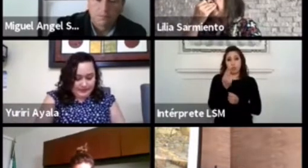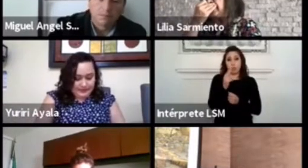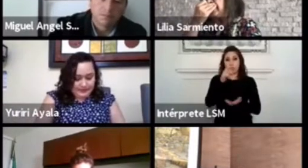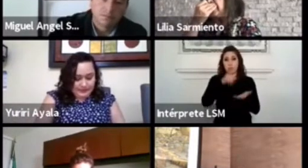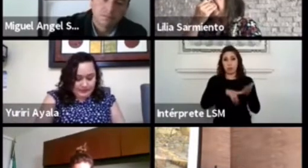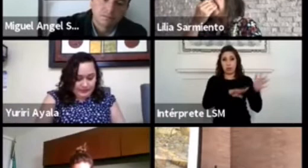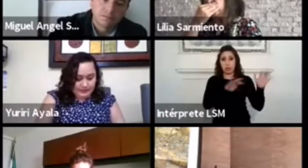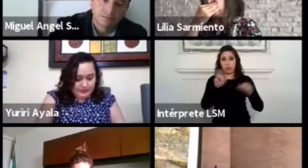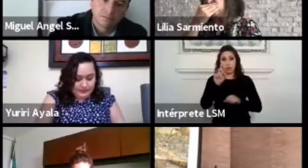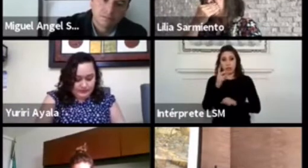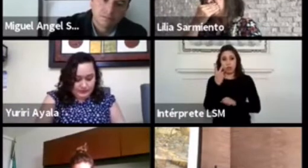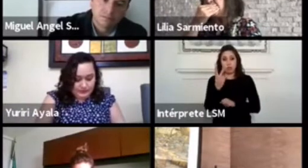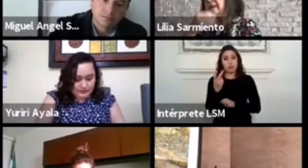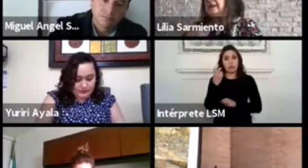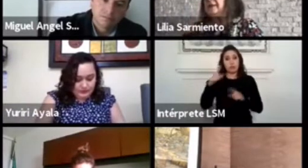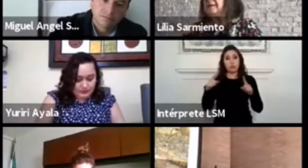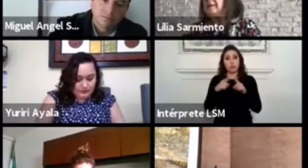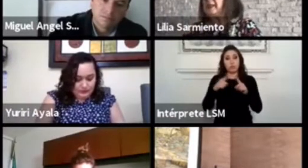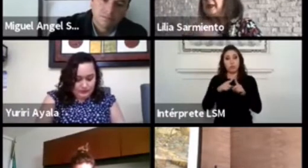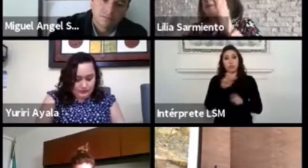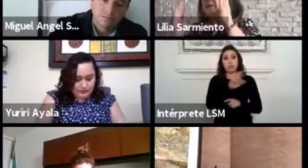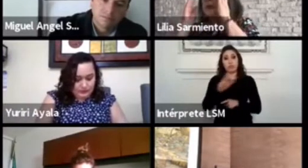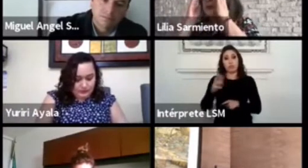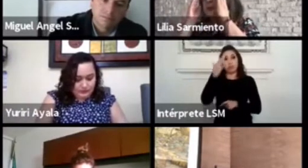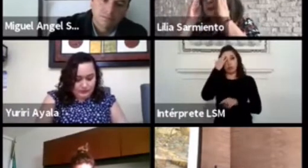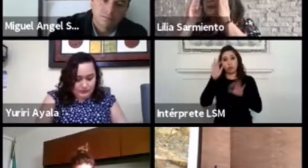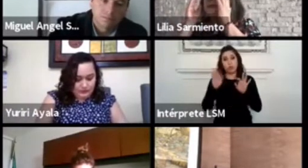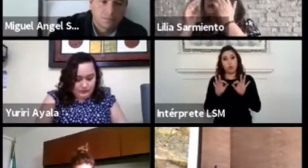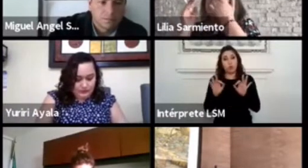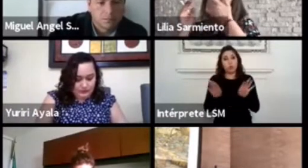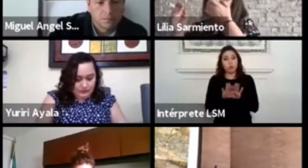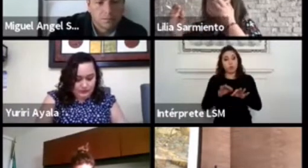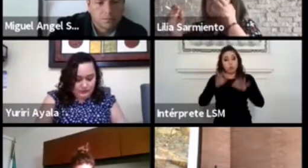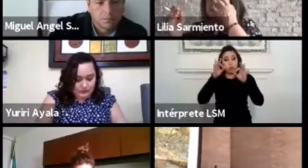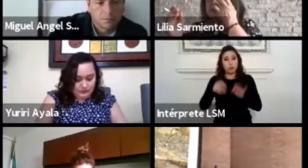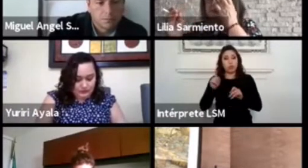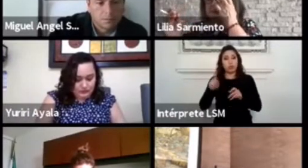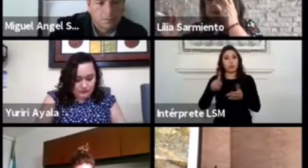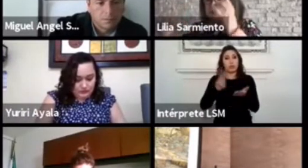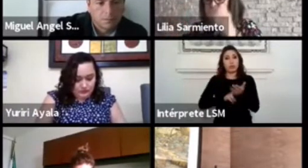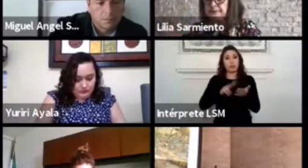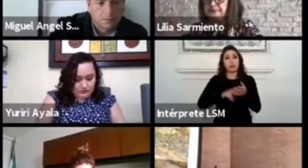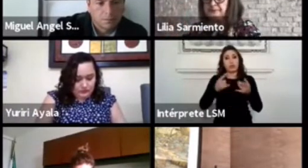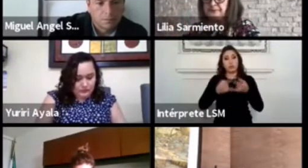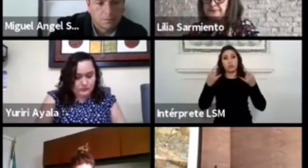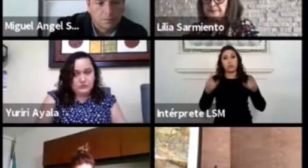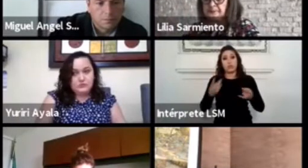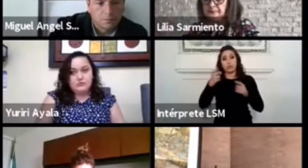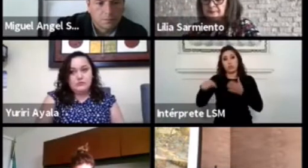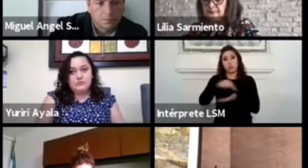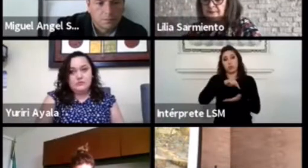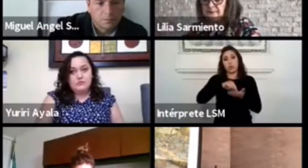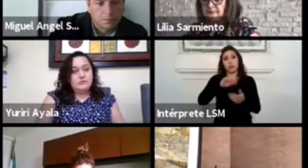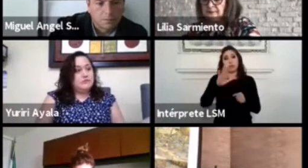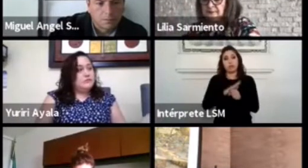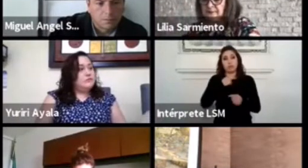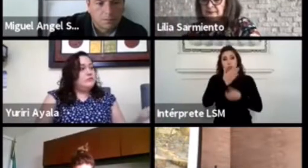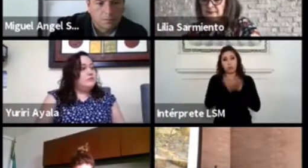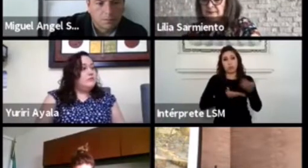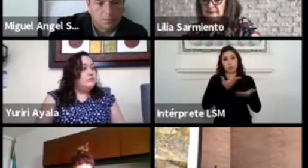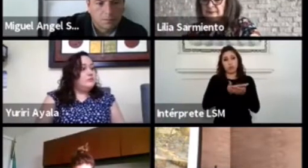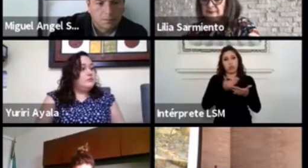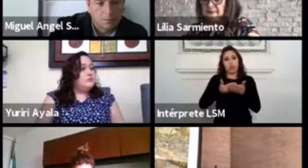1932 es reconocido como un monumento histórico ante lo cual instó a las autoridades ya